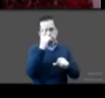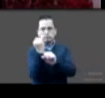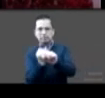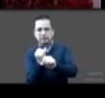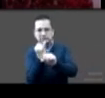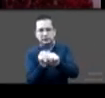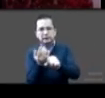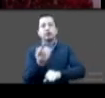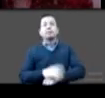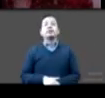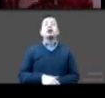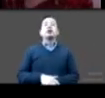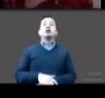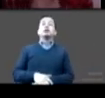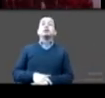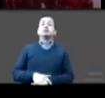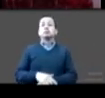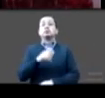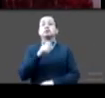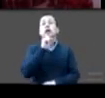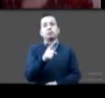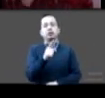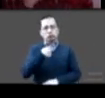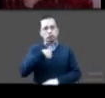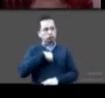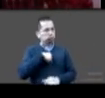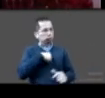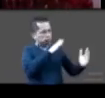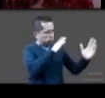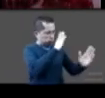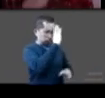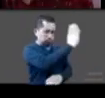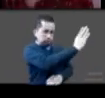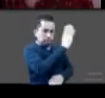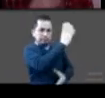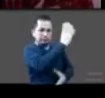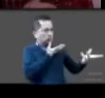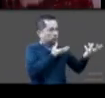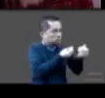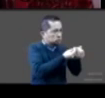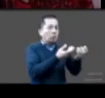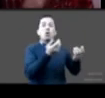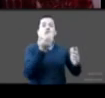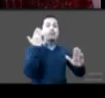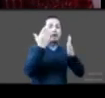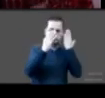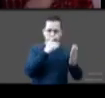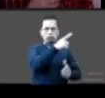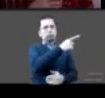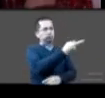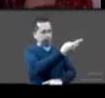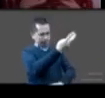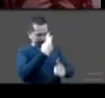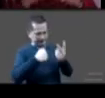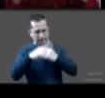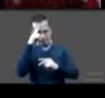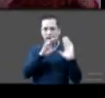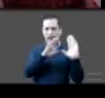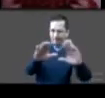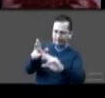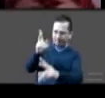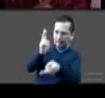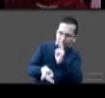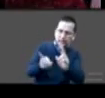¿no? Relación directa con Facebook, nos han dado pláticas, tenemos, no convenios, pero